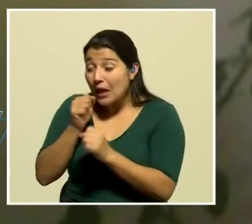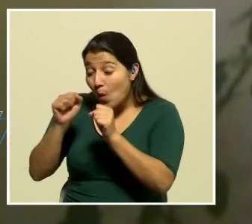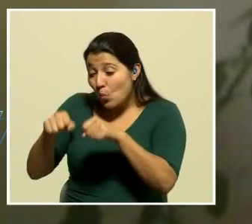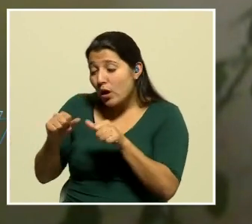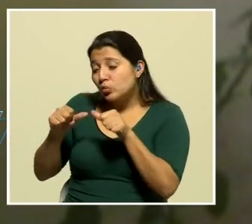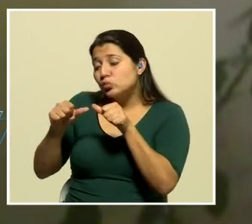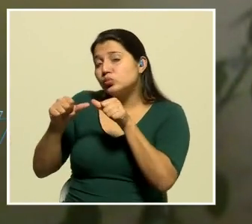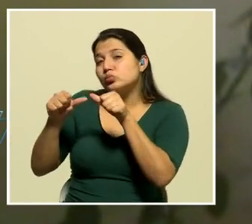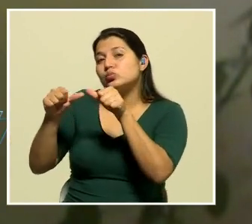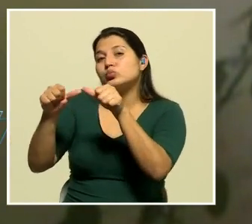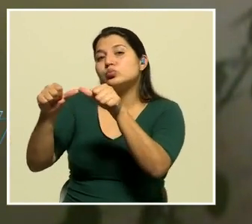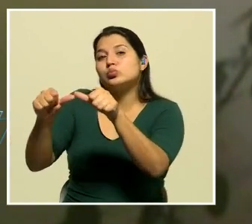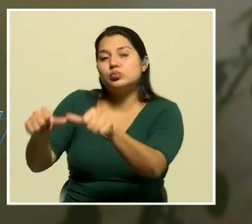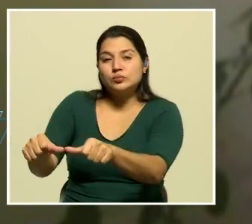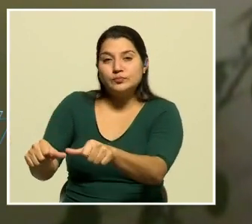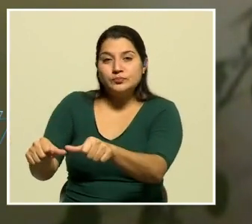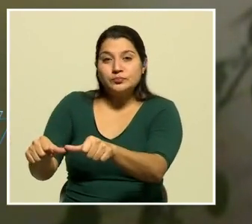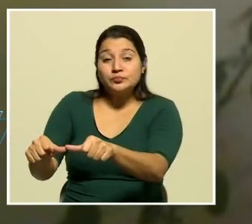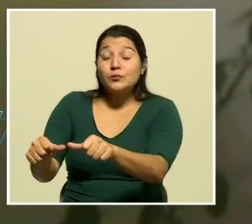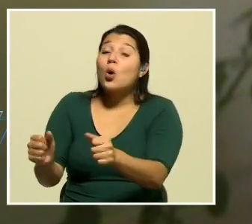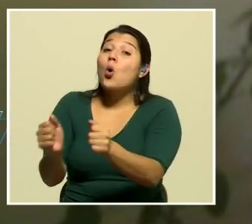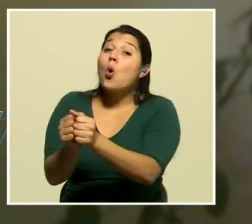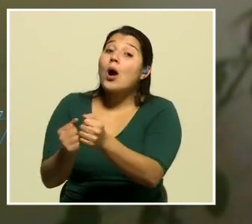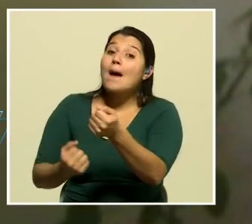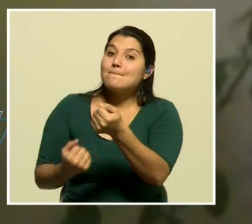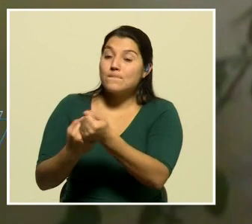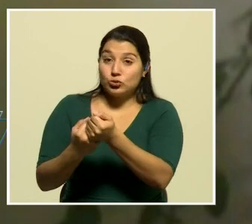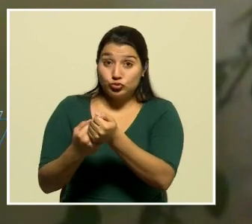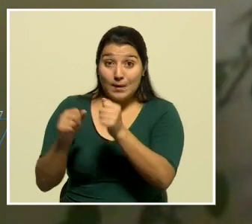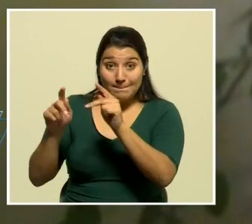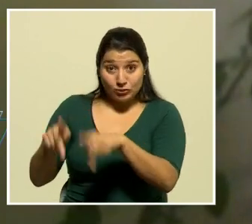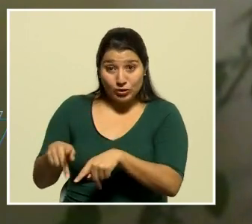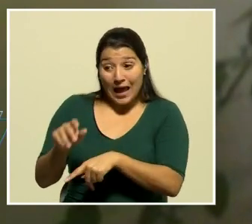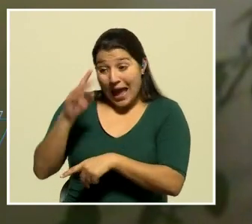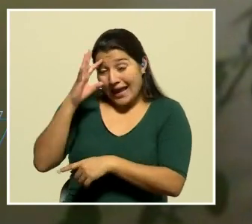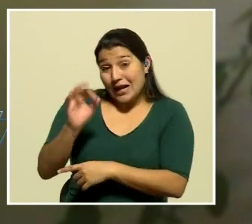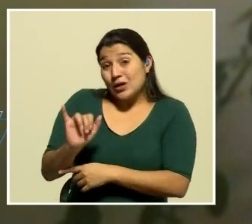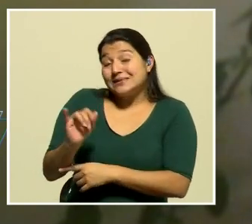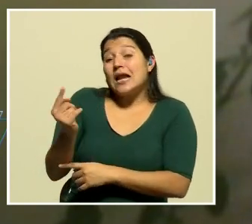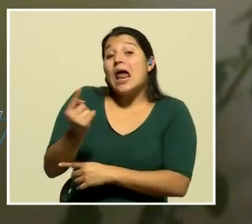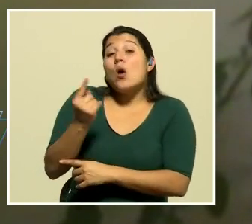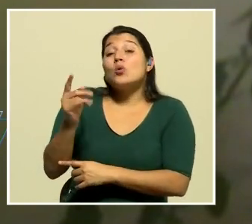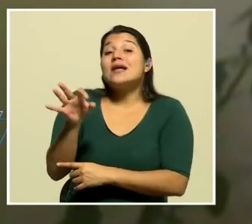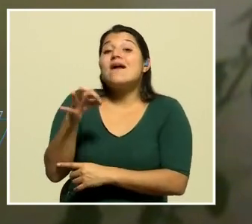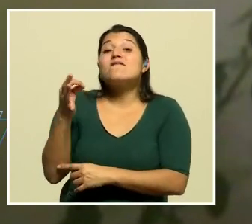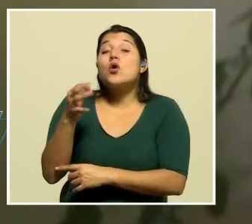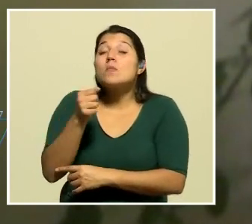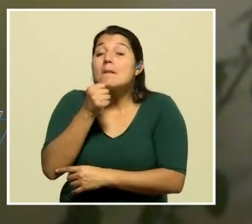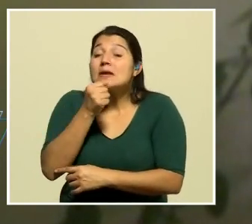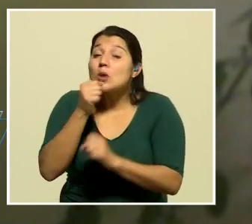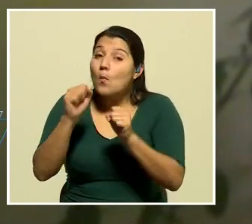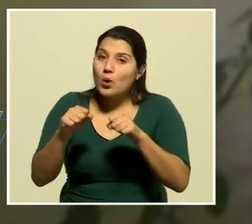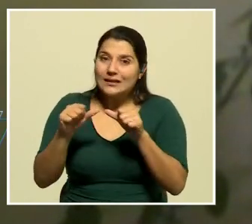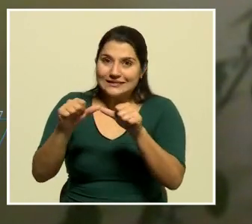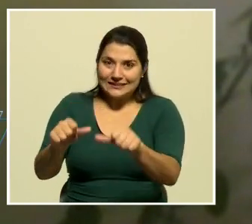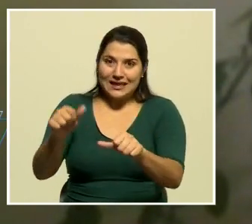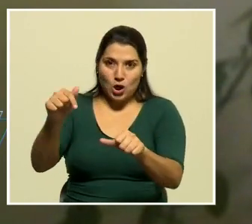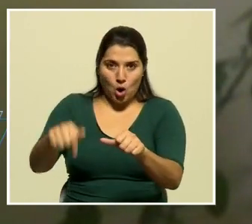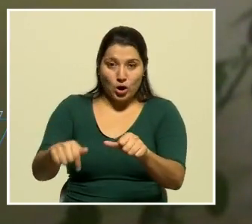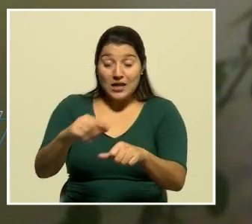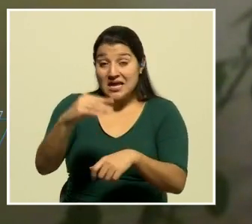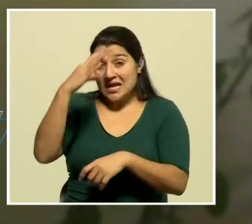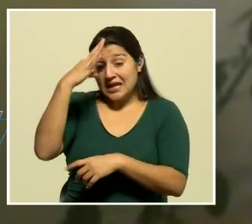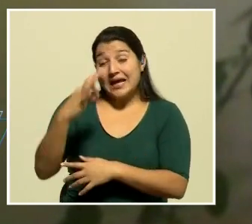través del apoyo del público. Yo creo que esa es la única forma de que el periodismo sobreviva hoy en día, y